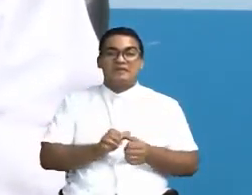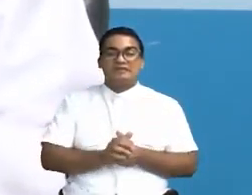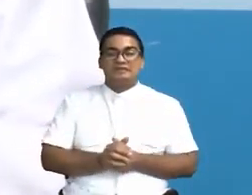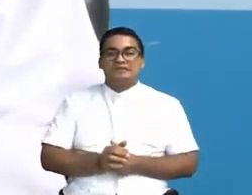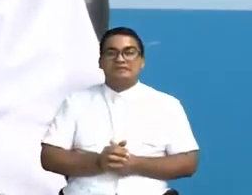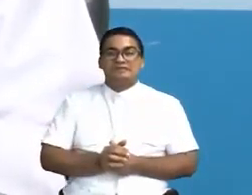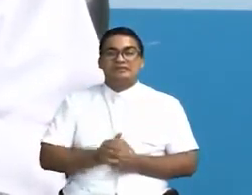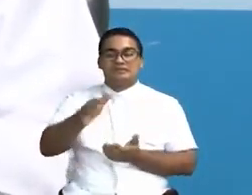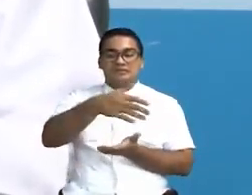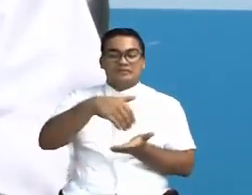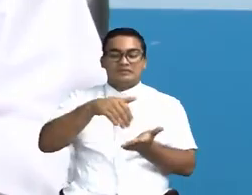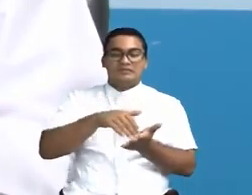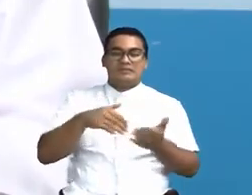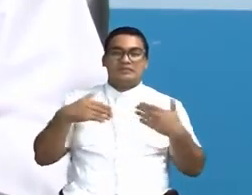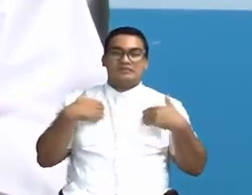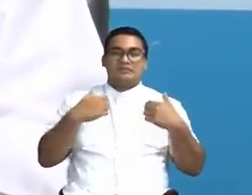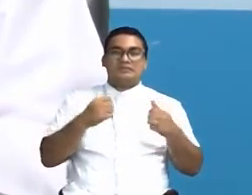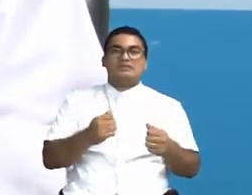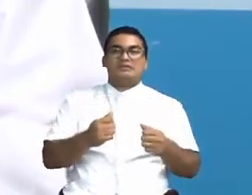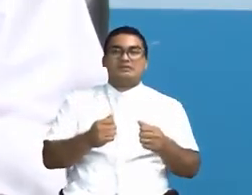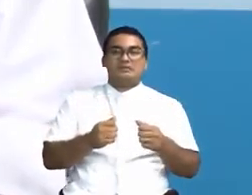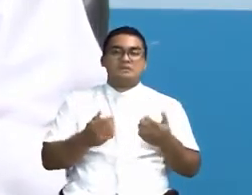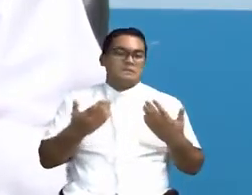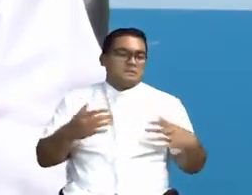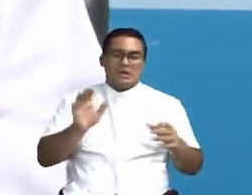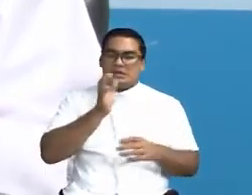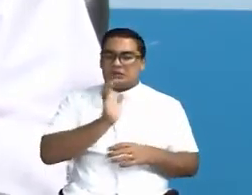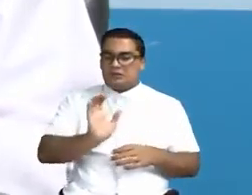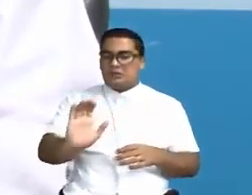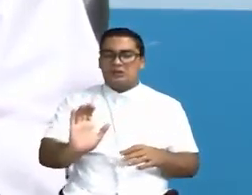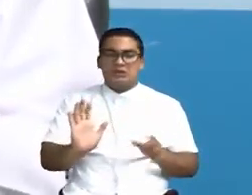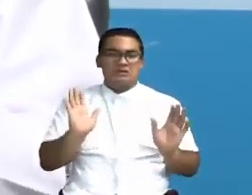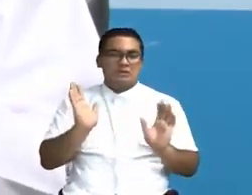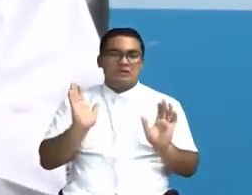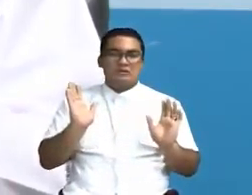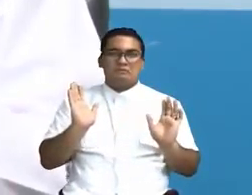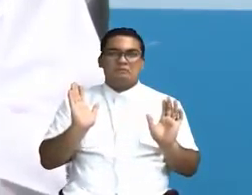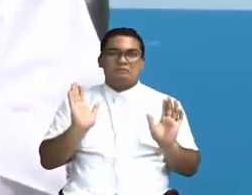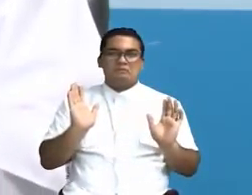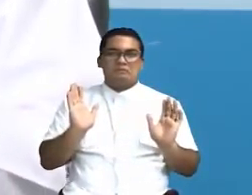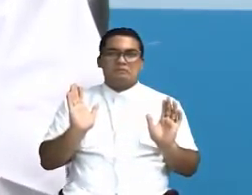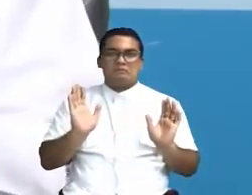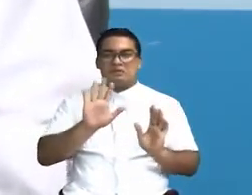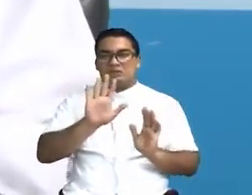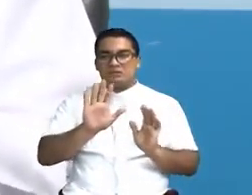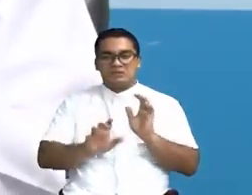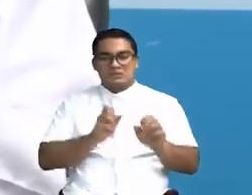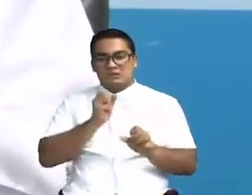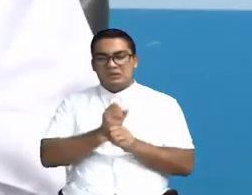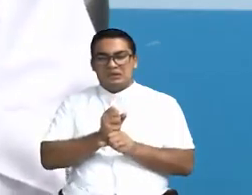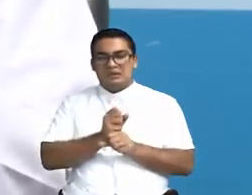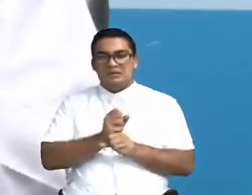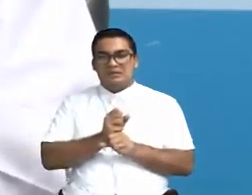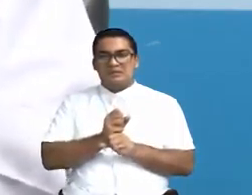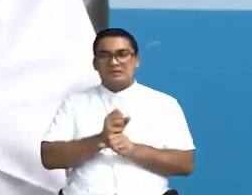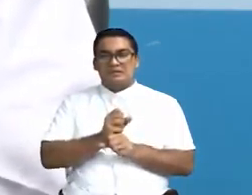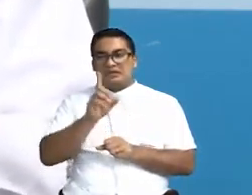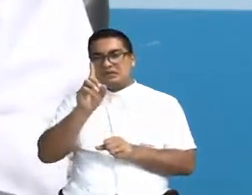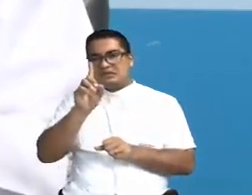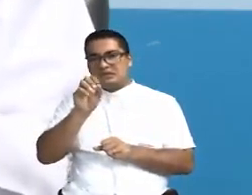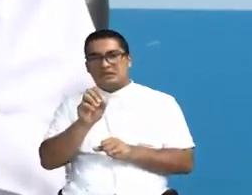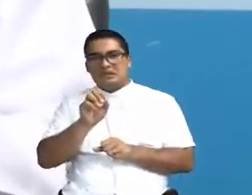en el centro de salud hemos tenido niños de 5 a 10,